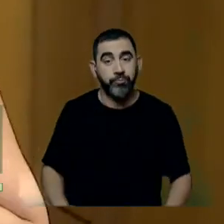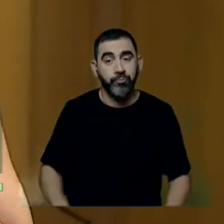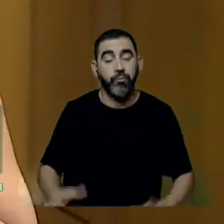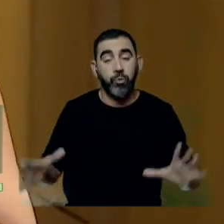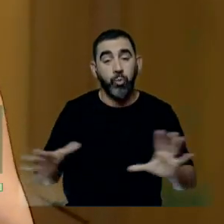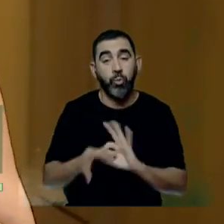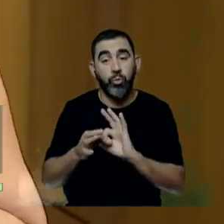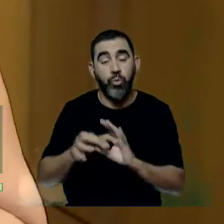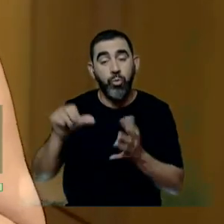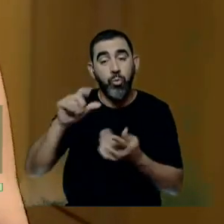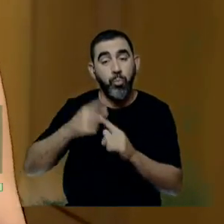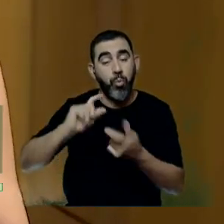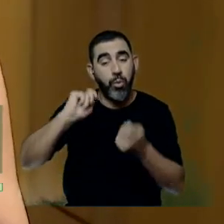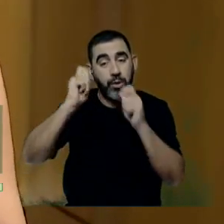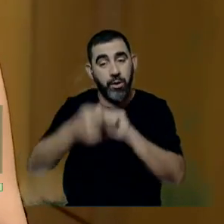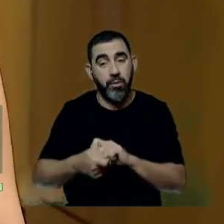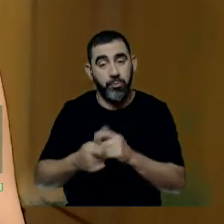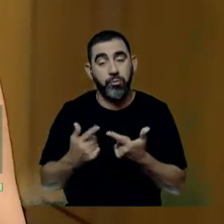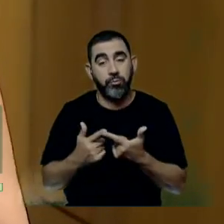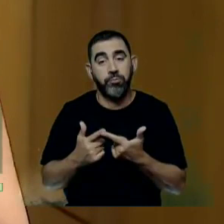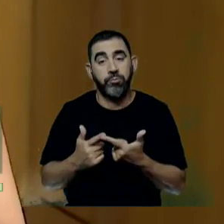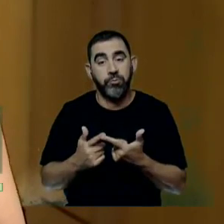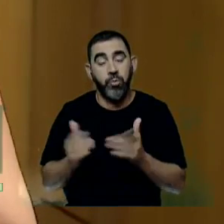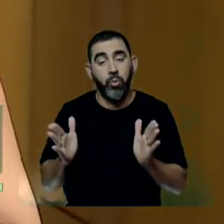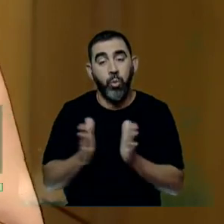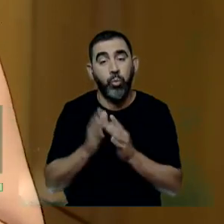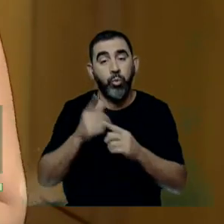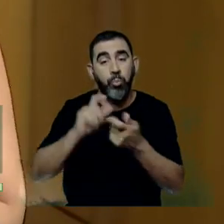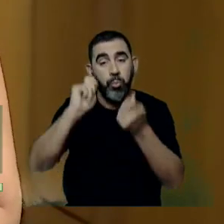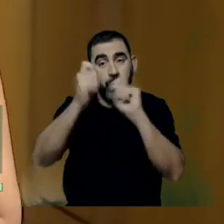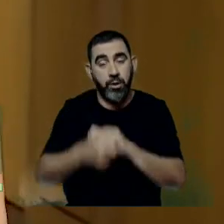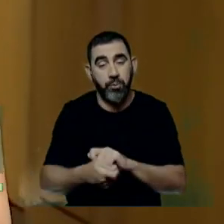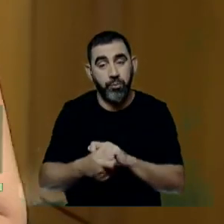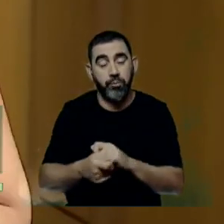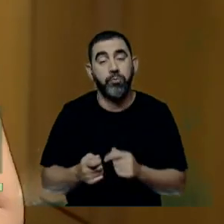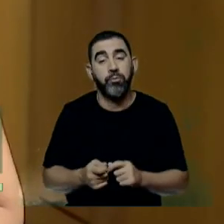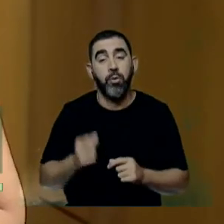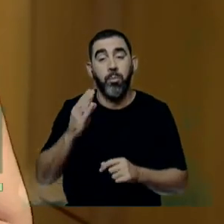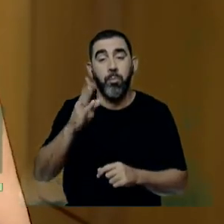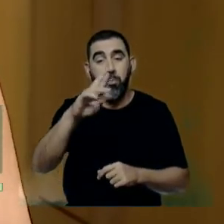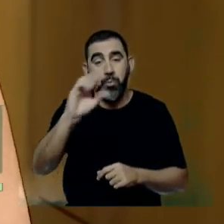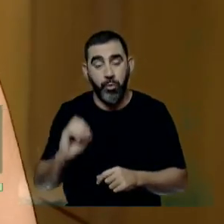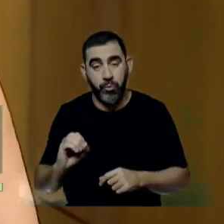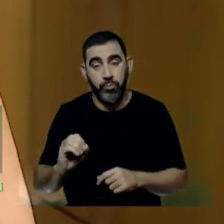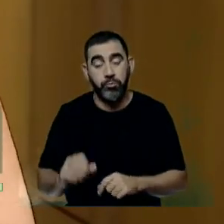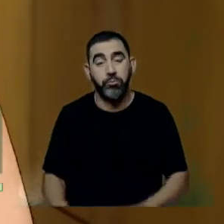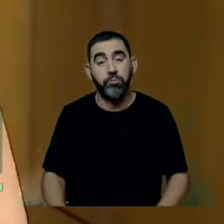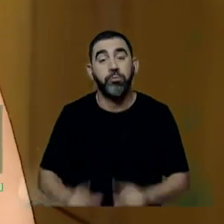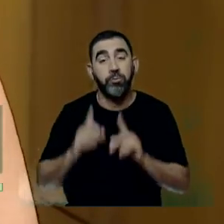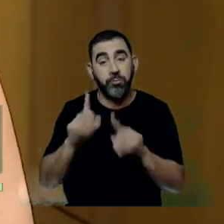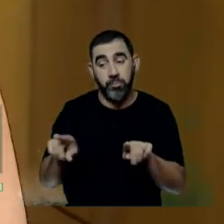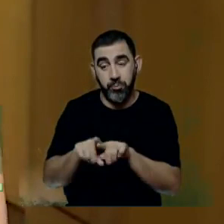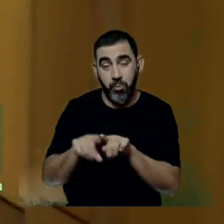Unión por el Cambio, a Juntos por el Cambio, el PRO, digamos. Incluso